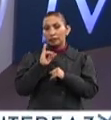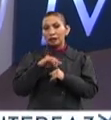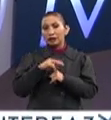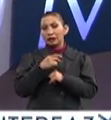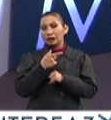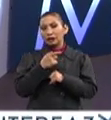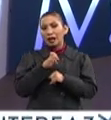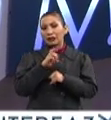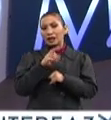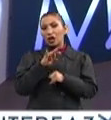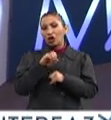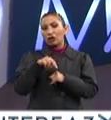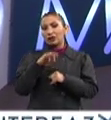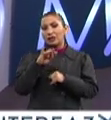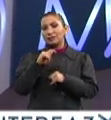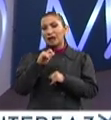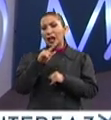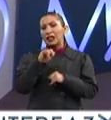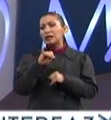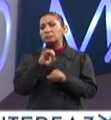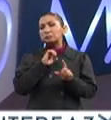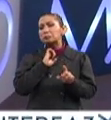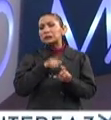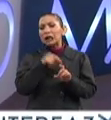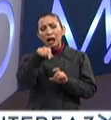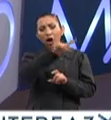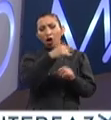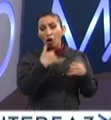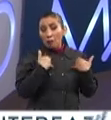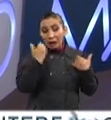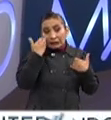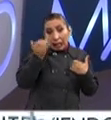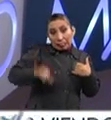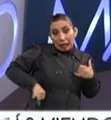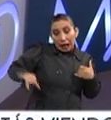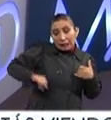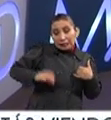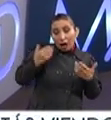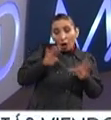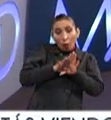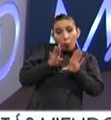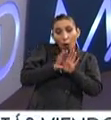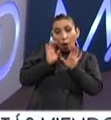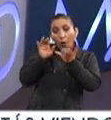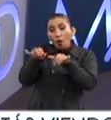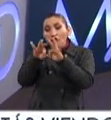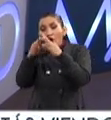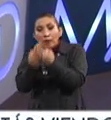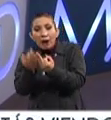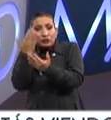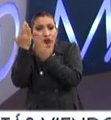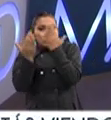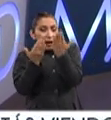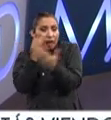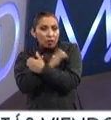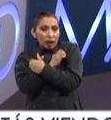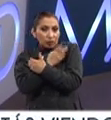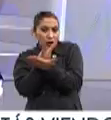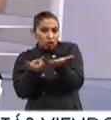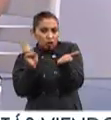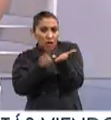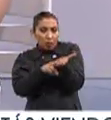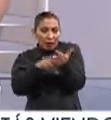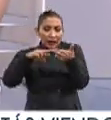ingeniero Neftalí, específicamente los chicos que estén interesados en acercarse a estos modelos de educación dual,